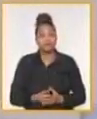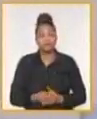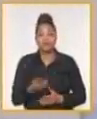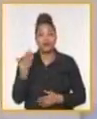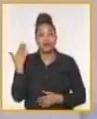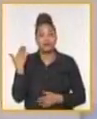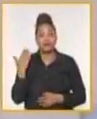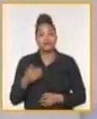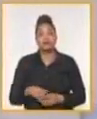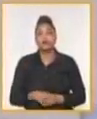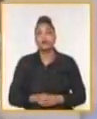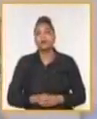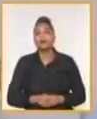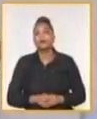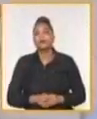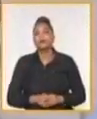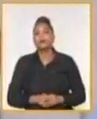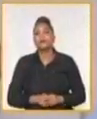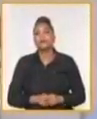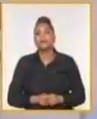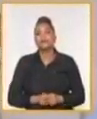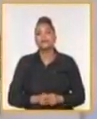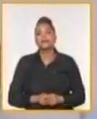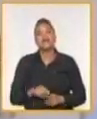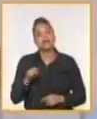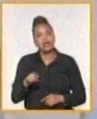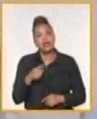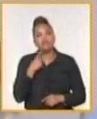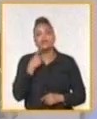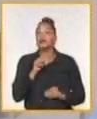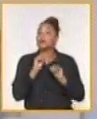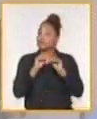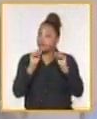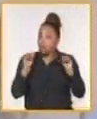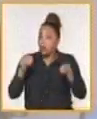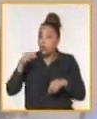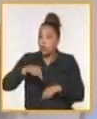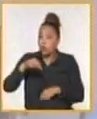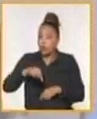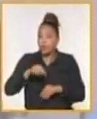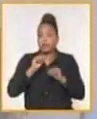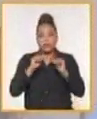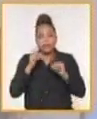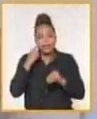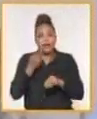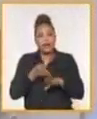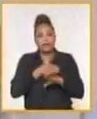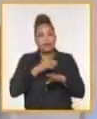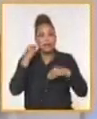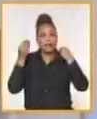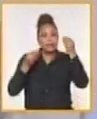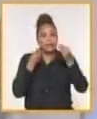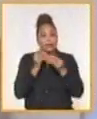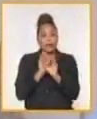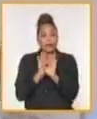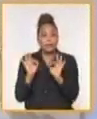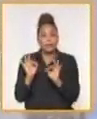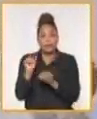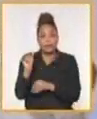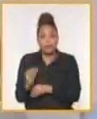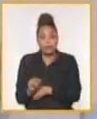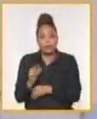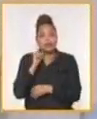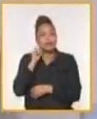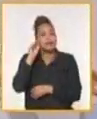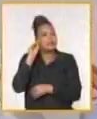Y esta es una de las cosas que le están advirtiendo hoy y que están analizando hoy expertos, gente que sabe